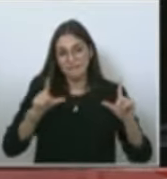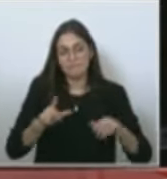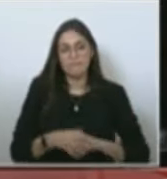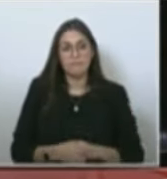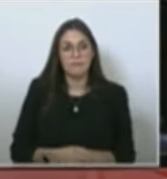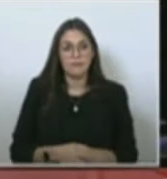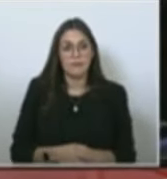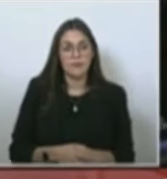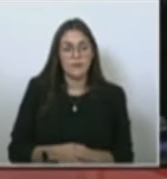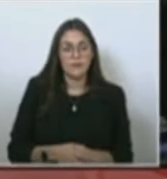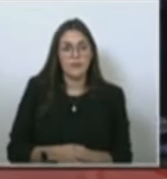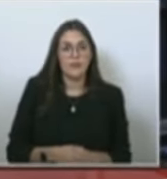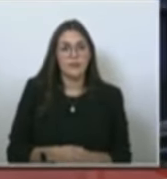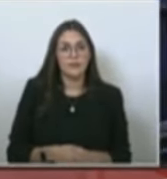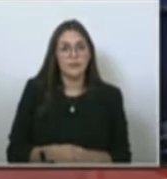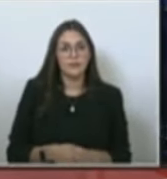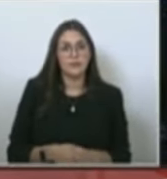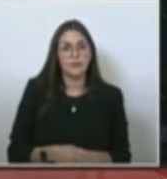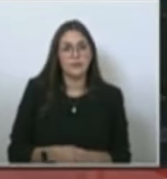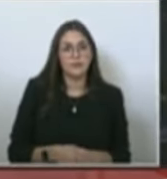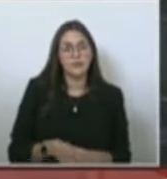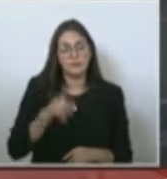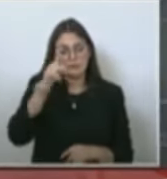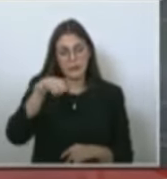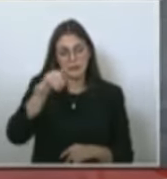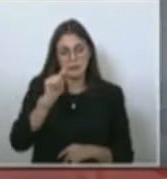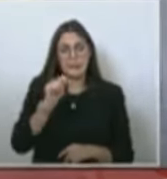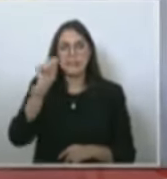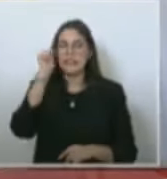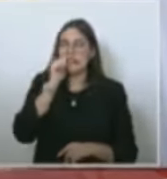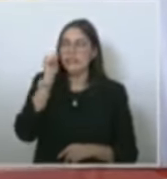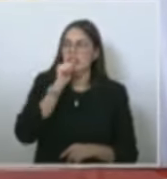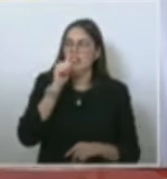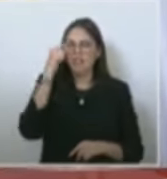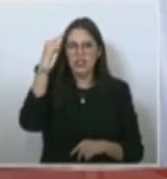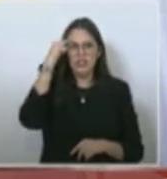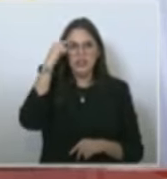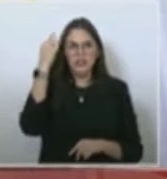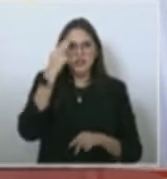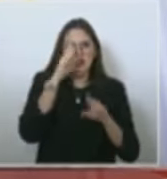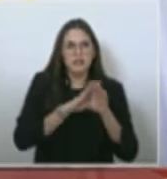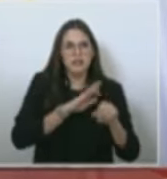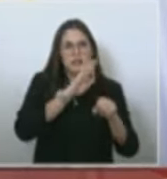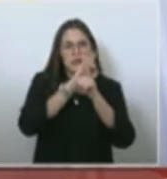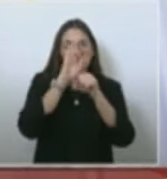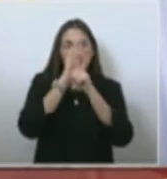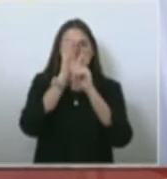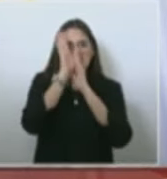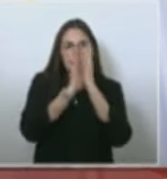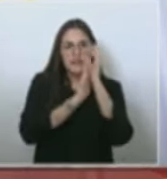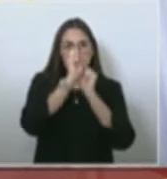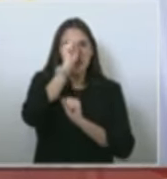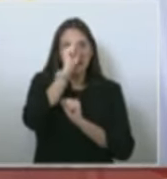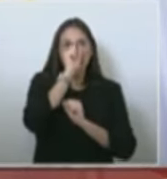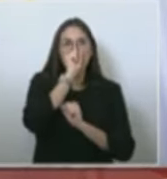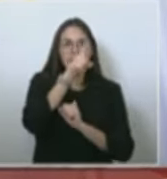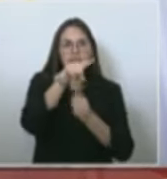el Partido Mexicano de los Trabajadores en la defensa de la Constitución Política de los Mexicanos, en el